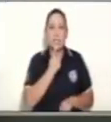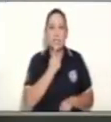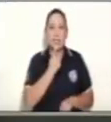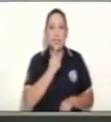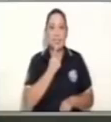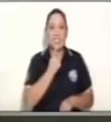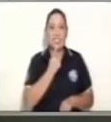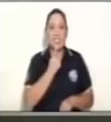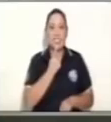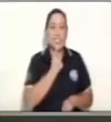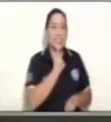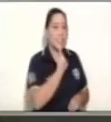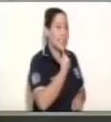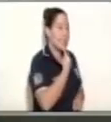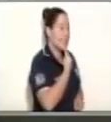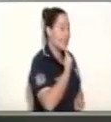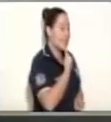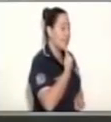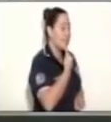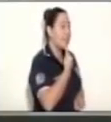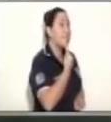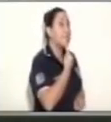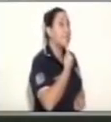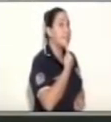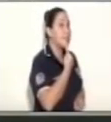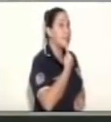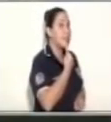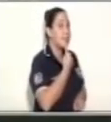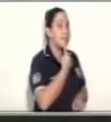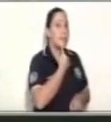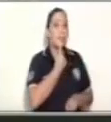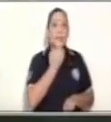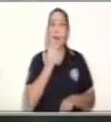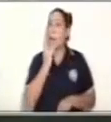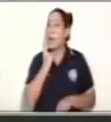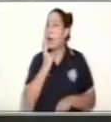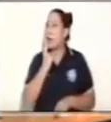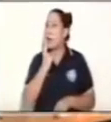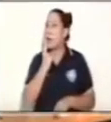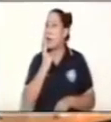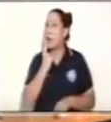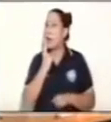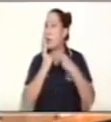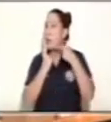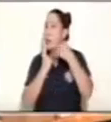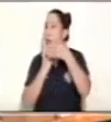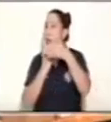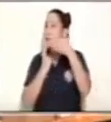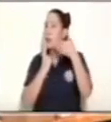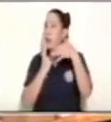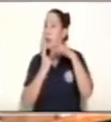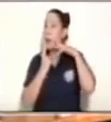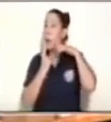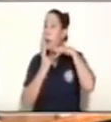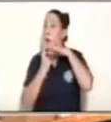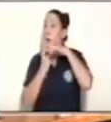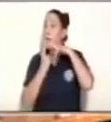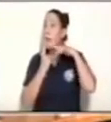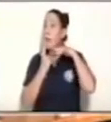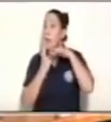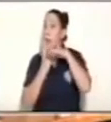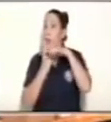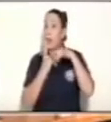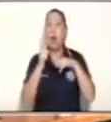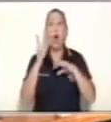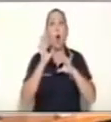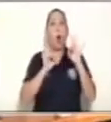es S. Pero su sonido es S, como cuando pinchas la llanta de tu bicicleta y se le sale el